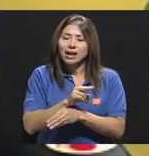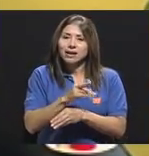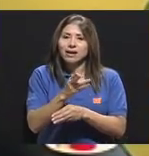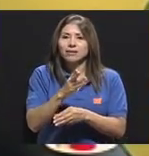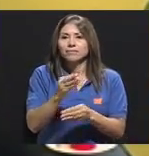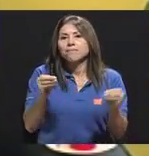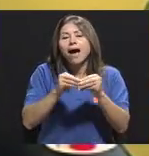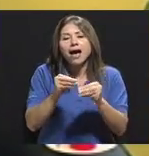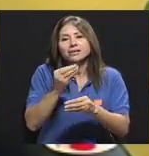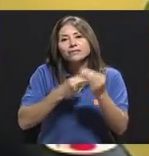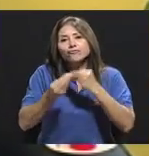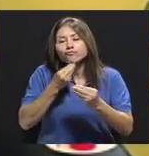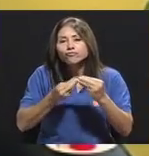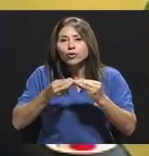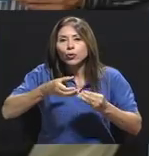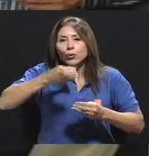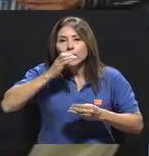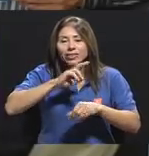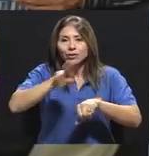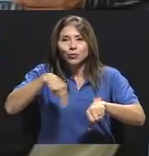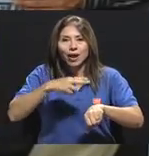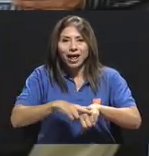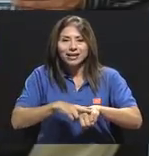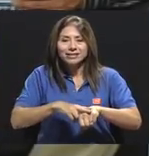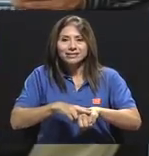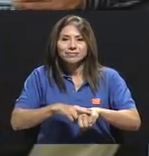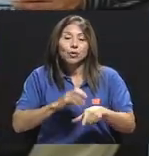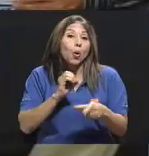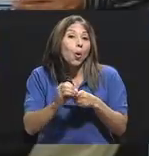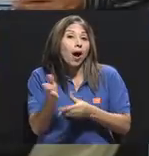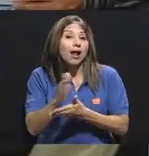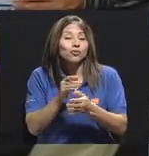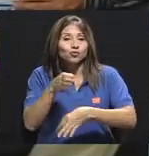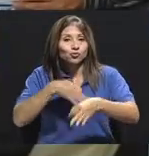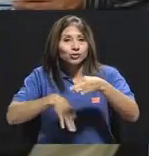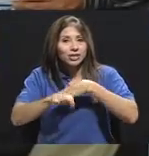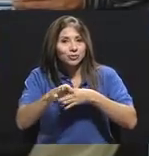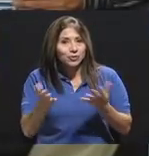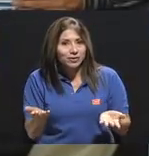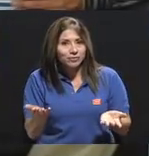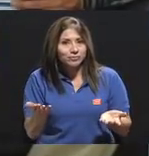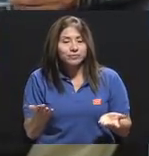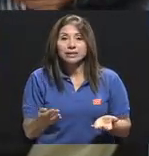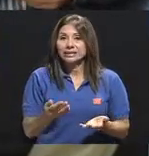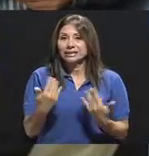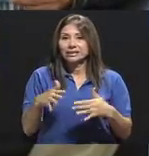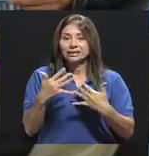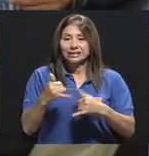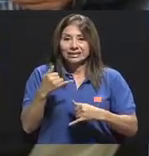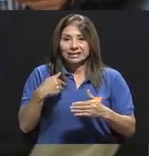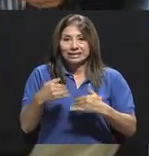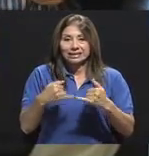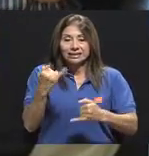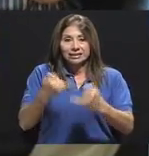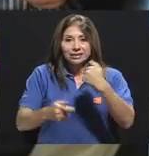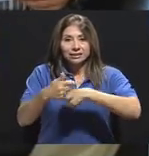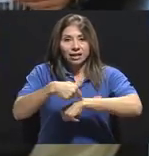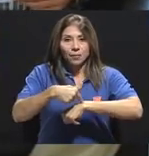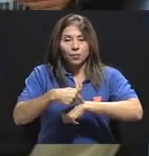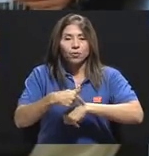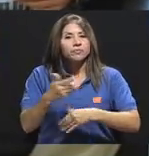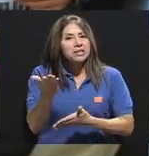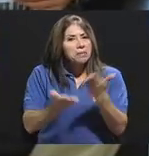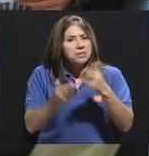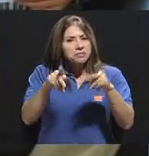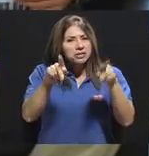adecuadas verdad sustituirlo el tiempo nos está ganando en esta conversación y sería oportuno Viviana como una recomendación final para aquellas personas que nos